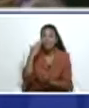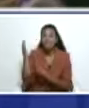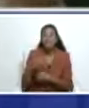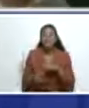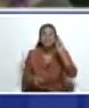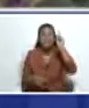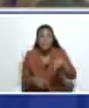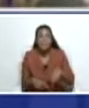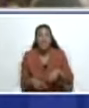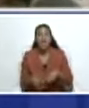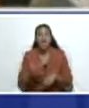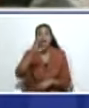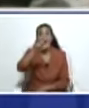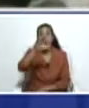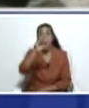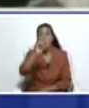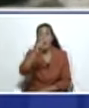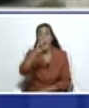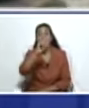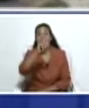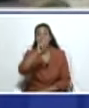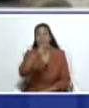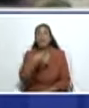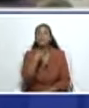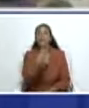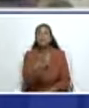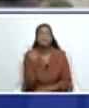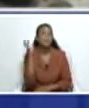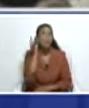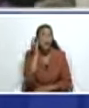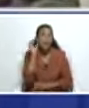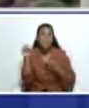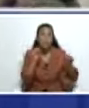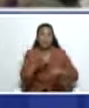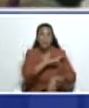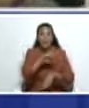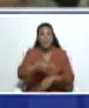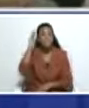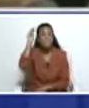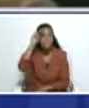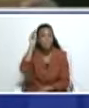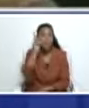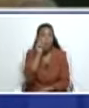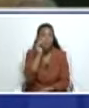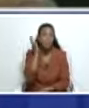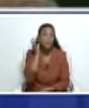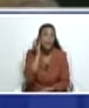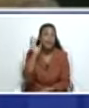También está Lolibet Garrido, vocera del Movimiento Bolivariano de Maestros y Maestras.